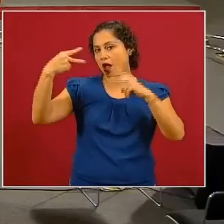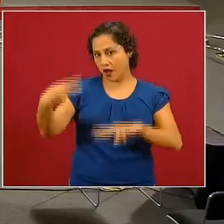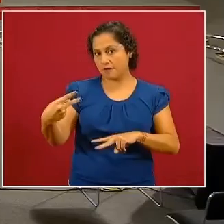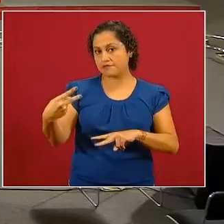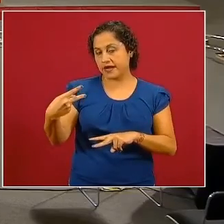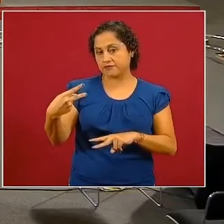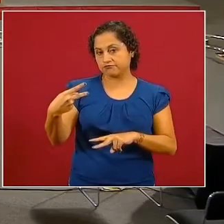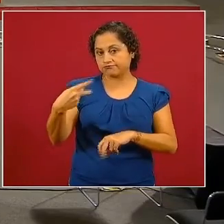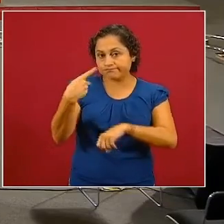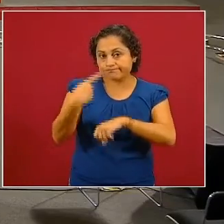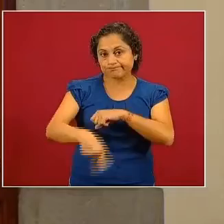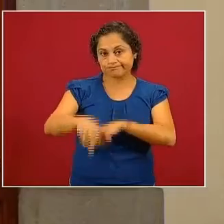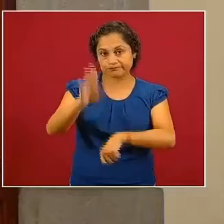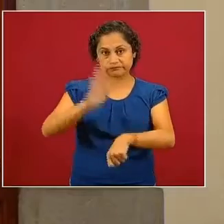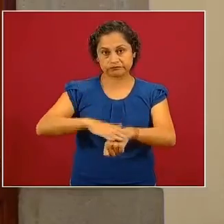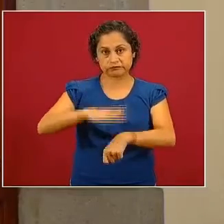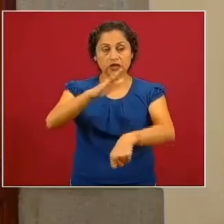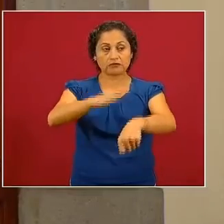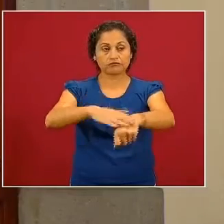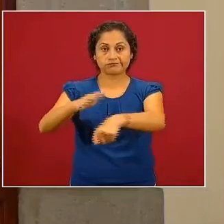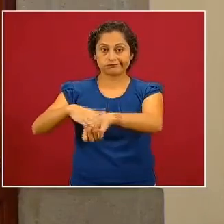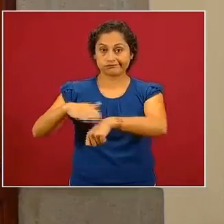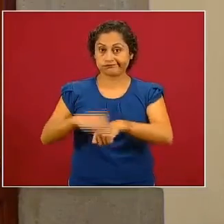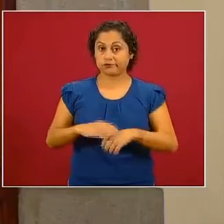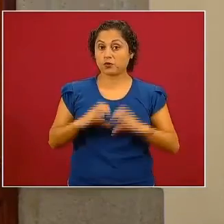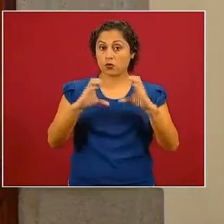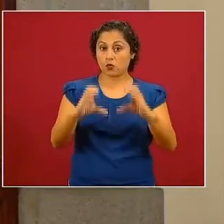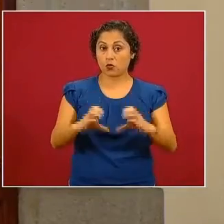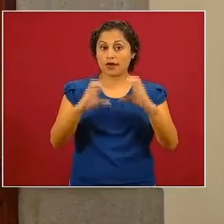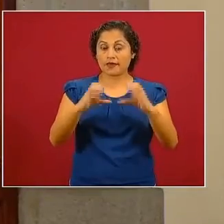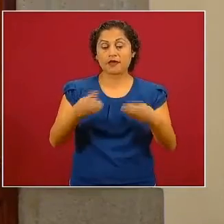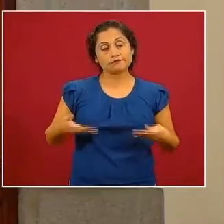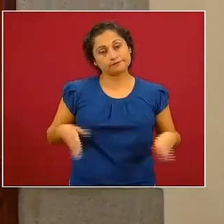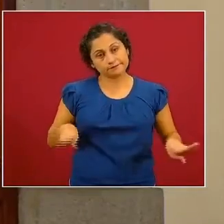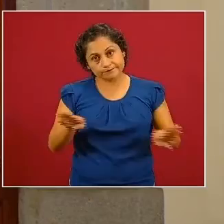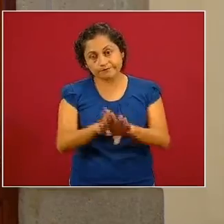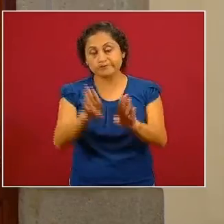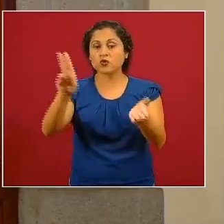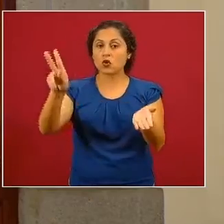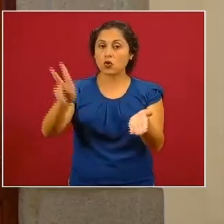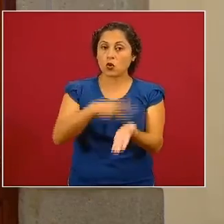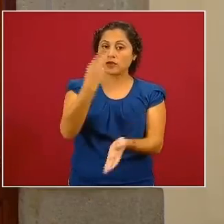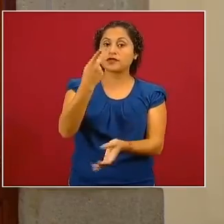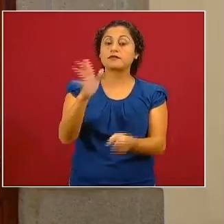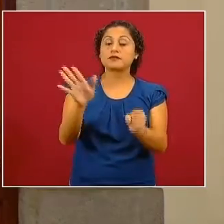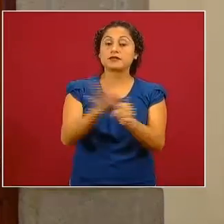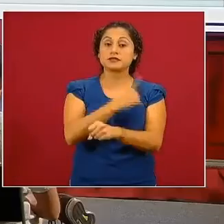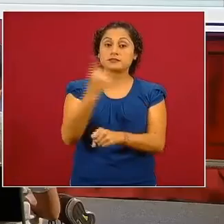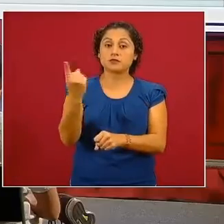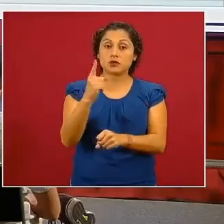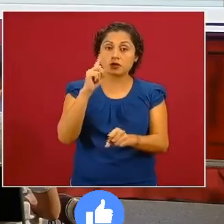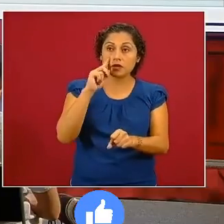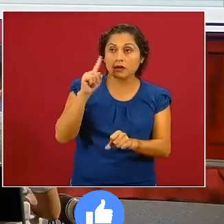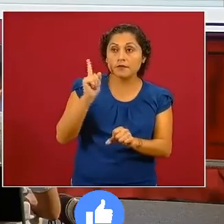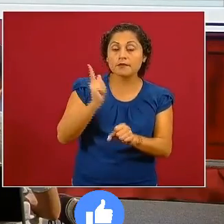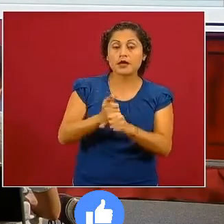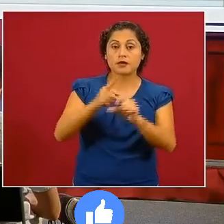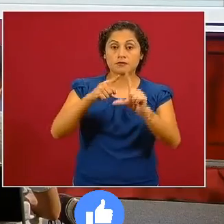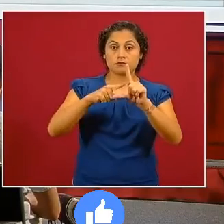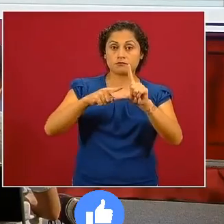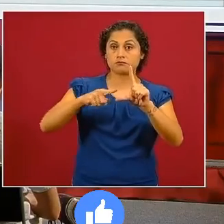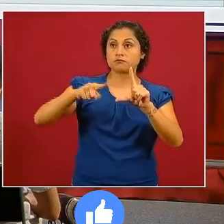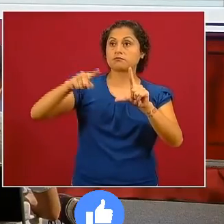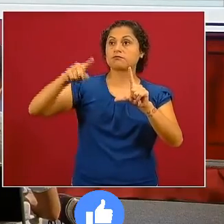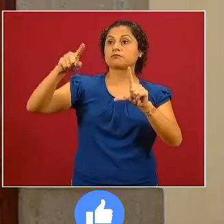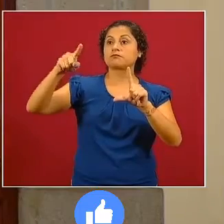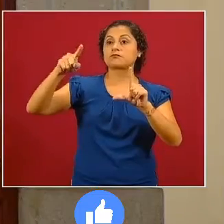y entonces induce a que haya nuevamente un cierre para que, si la curva empieza nuevamente a subir, pueda ser